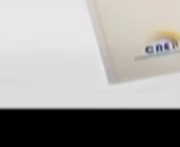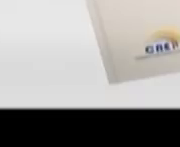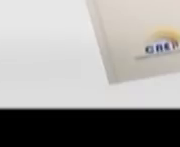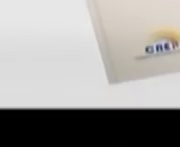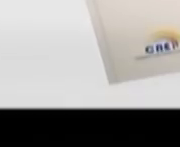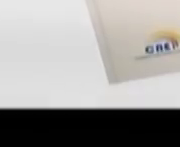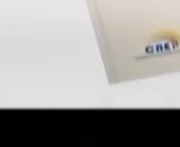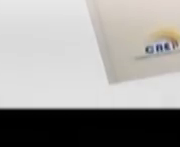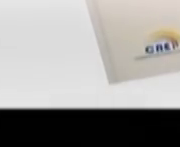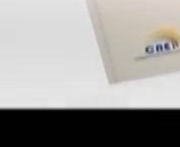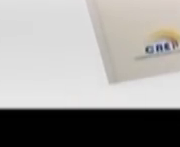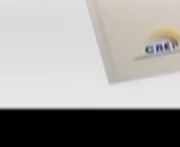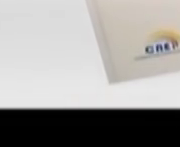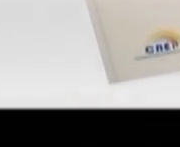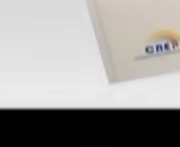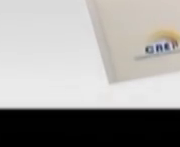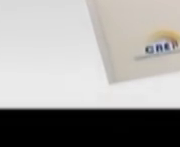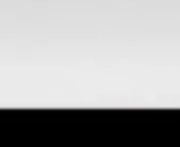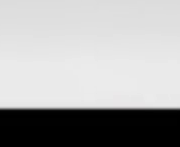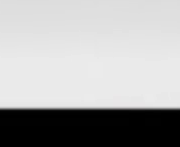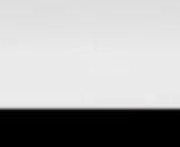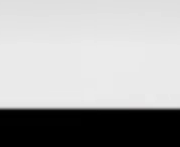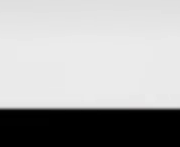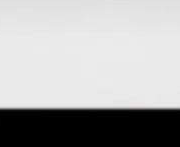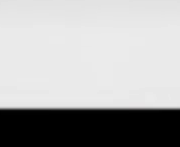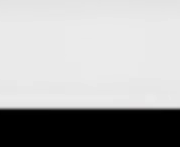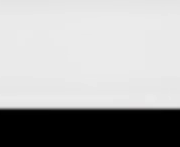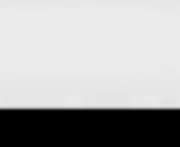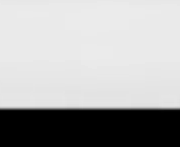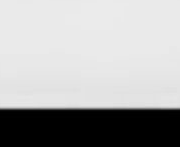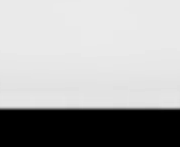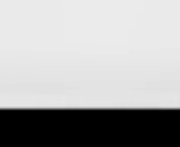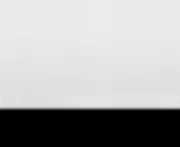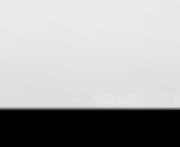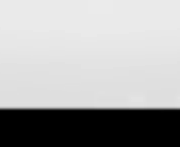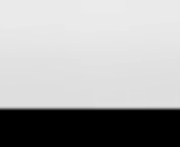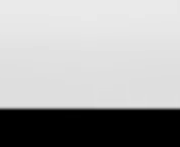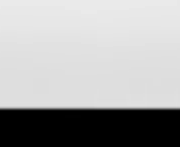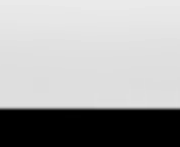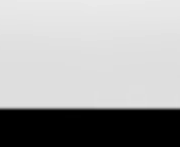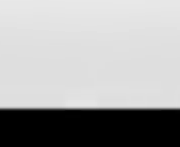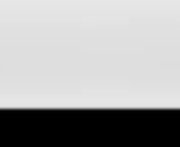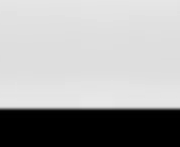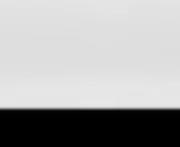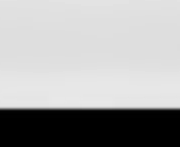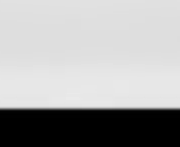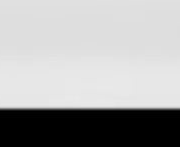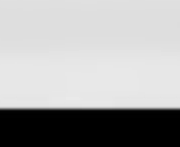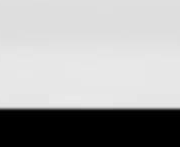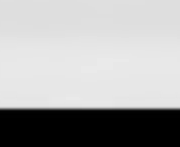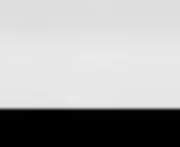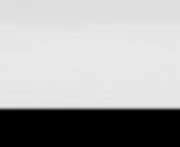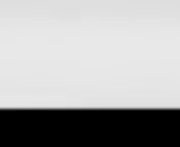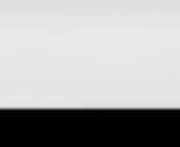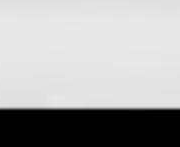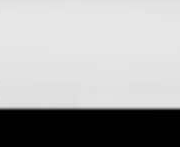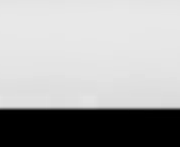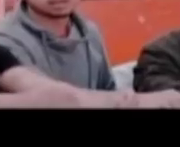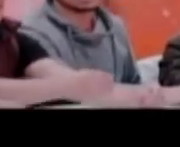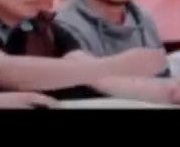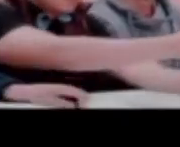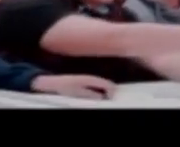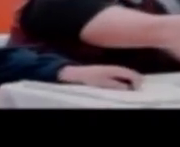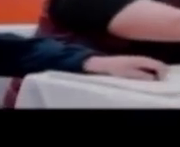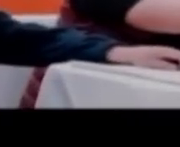artículo 277 de la misma normativa. El silencio electoral regirá hasta las 17 horas del domingo 4 de